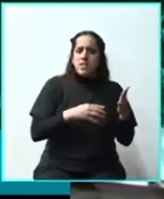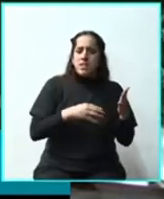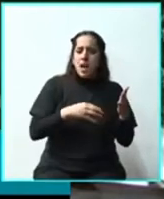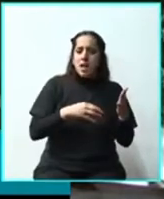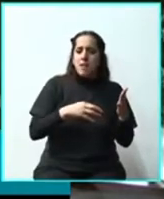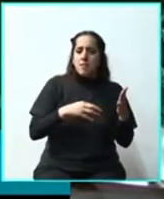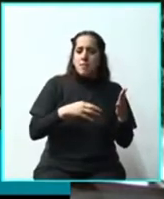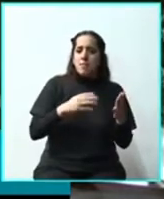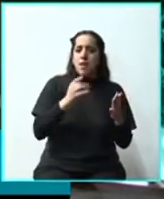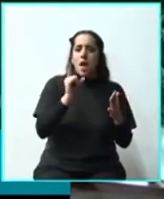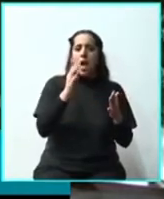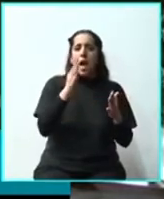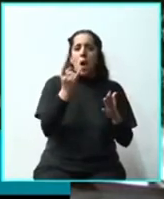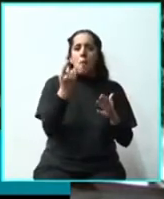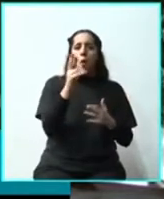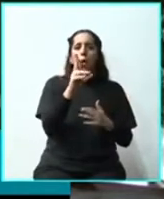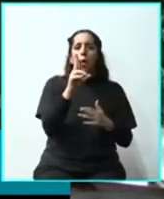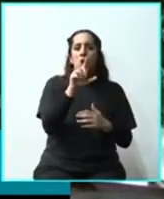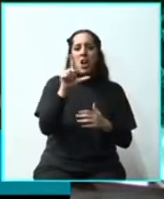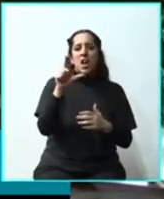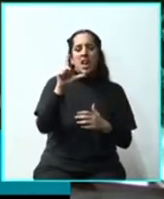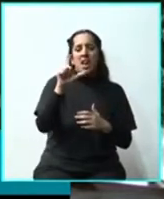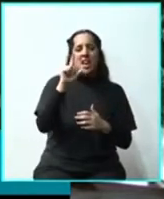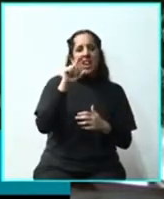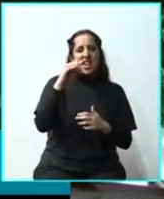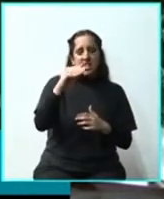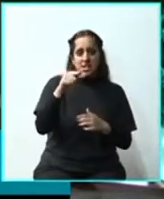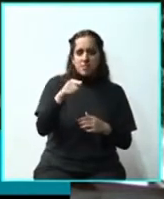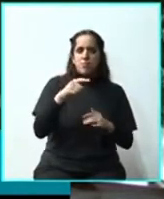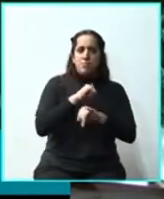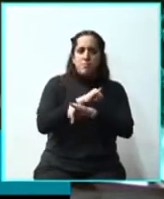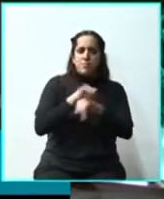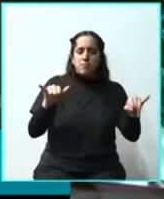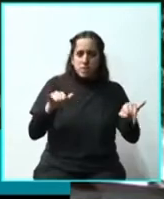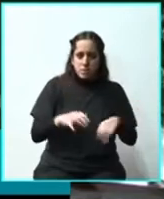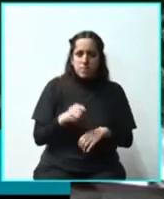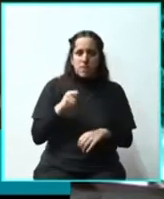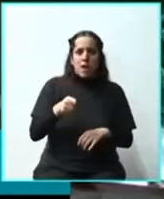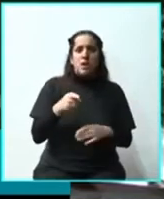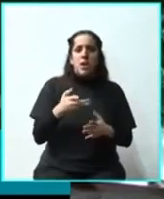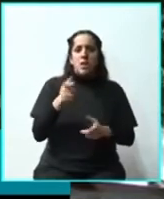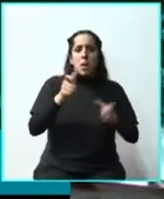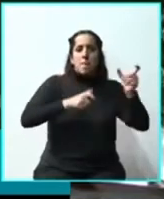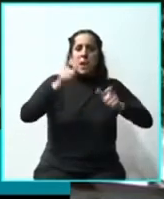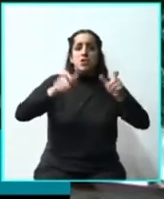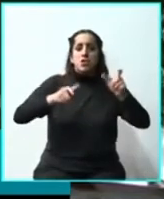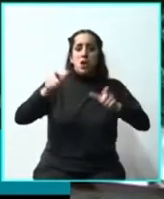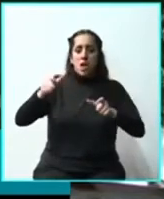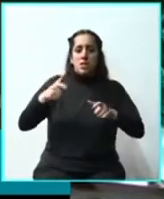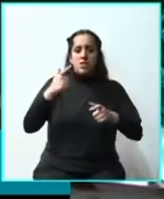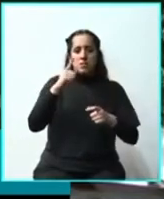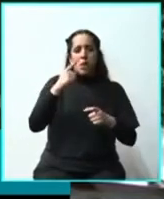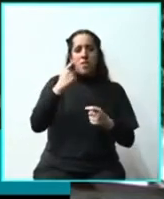Bullrich. Este sistema legaliza la peligrosa búsqueda automatizada de personas